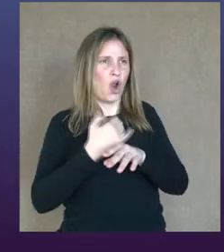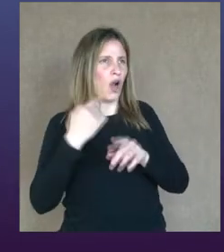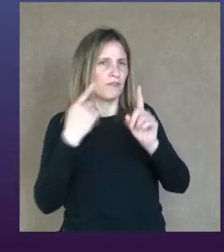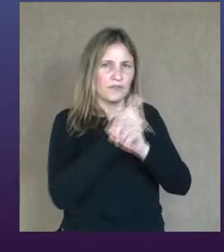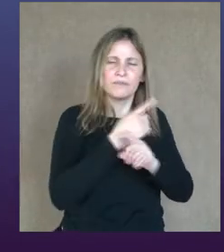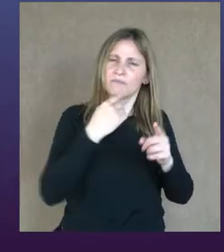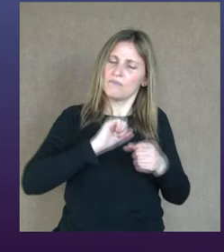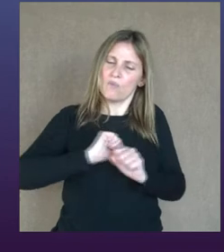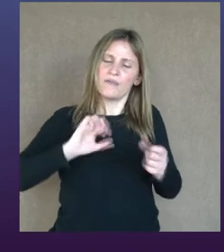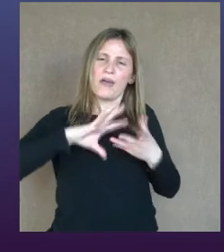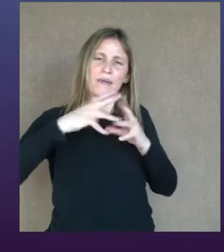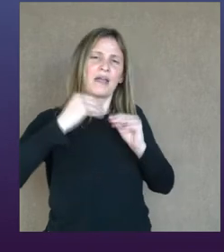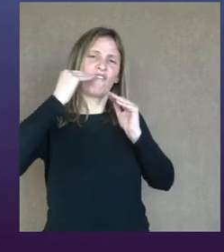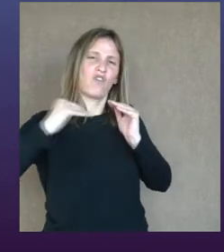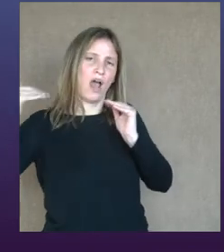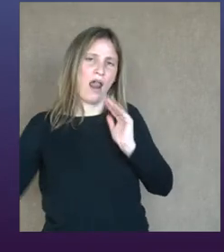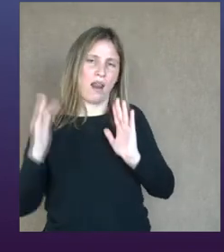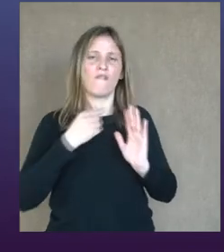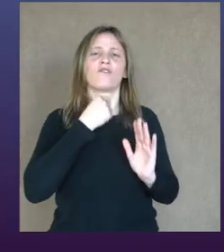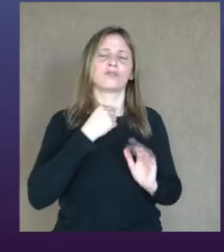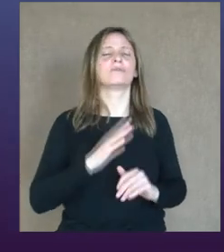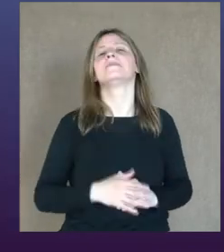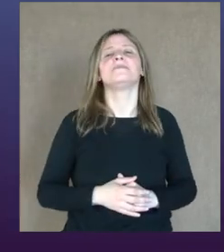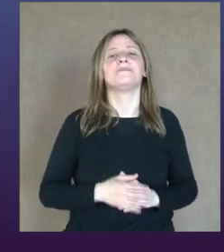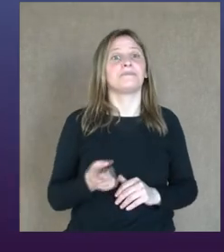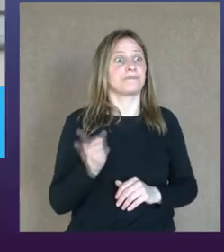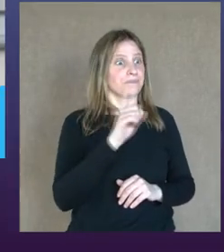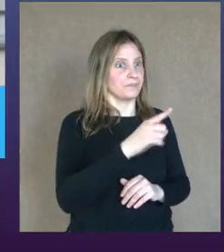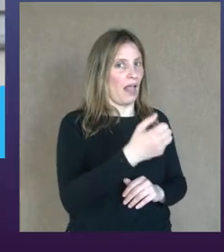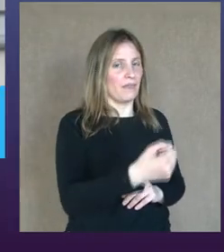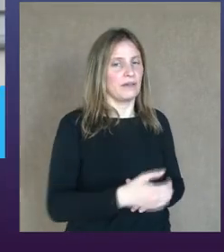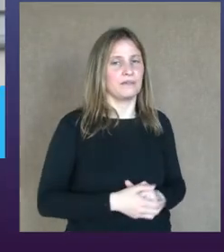de adaptarse a nuestra vocal. Bien. Adriana.